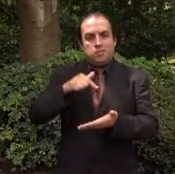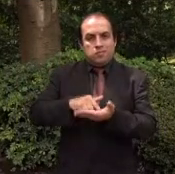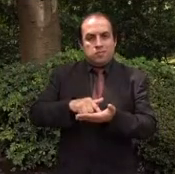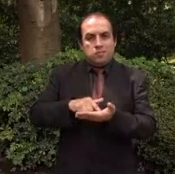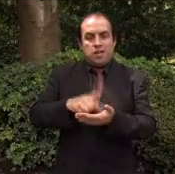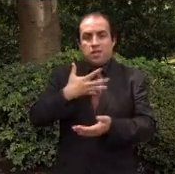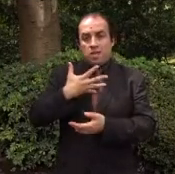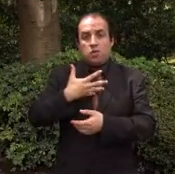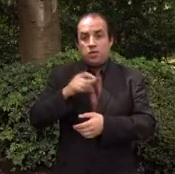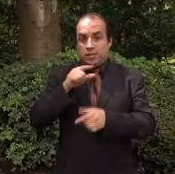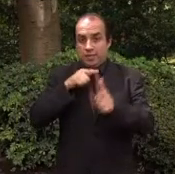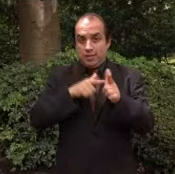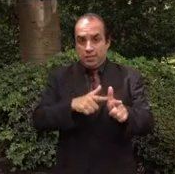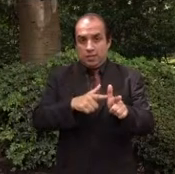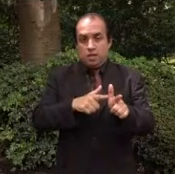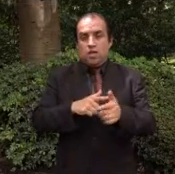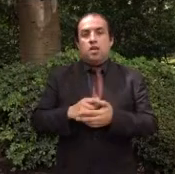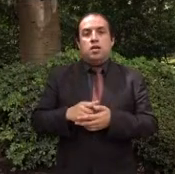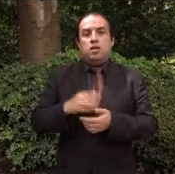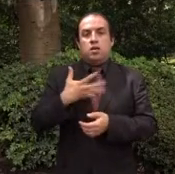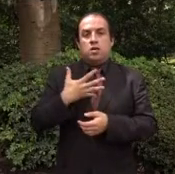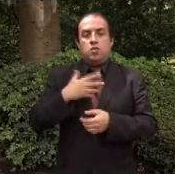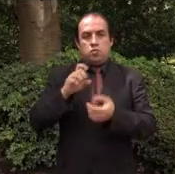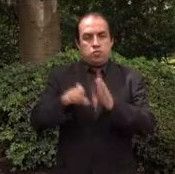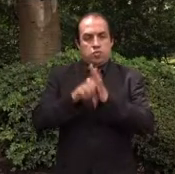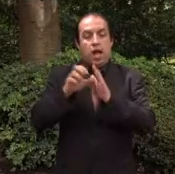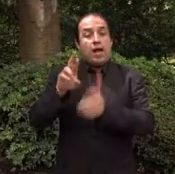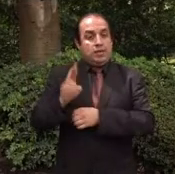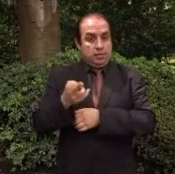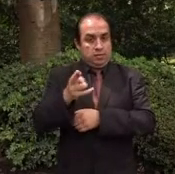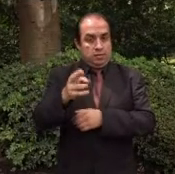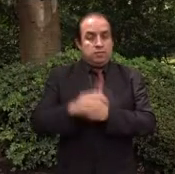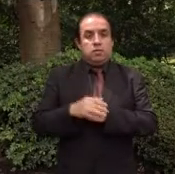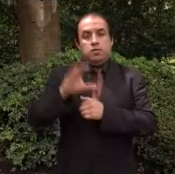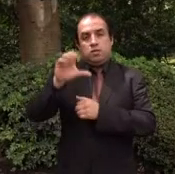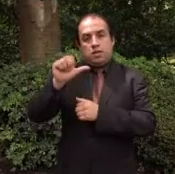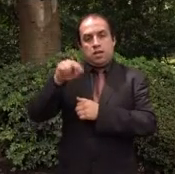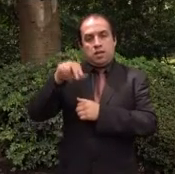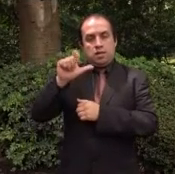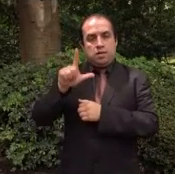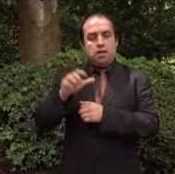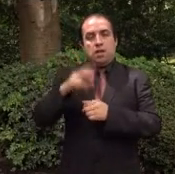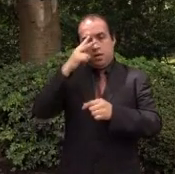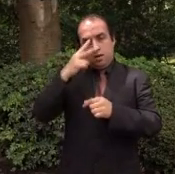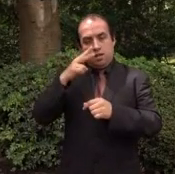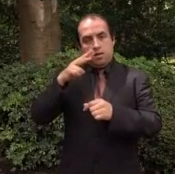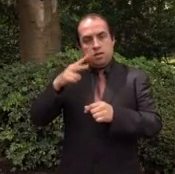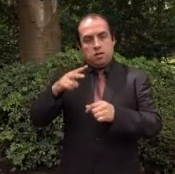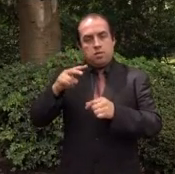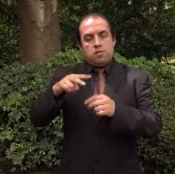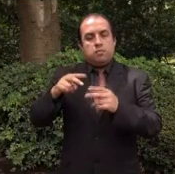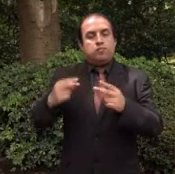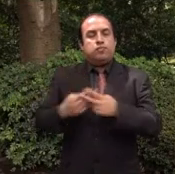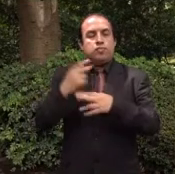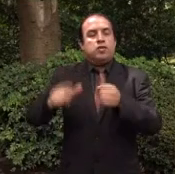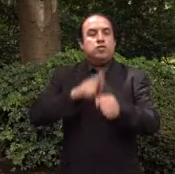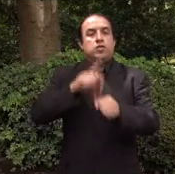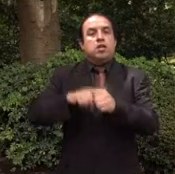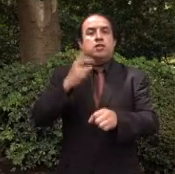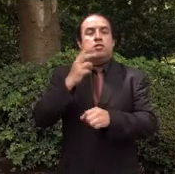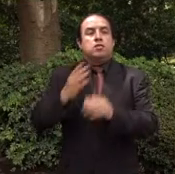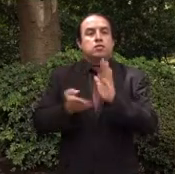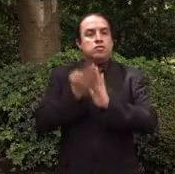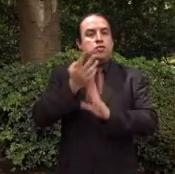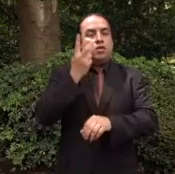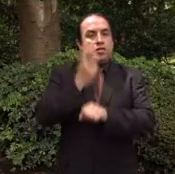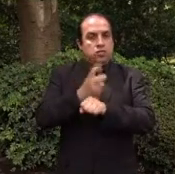puede apreciar la primera etapa de Canal Nacional, que es un canal histórico también. Se está construyendo ya la segunda etapa y el año